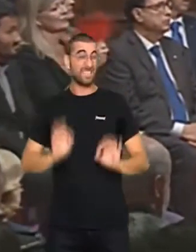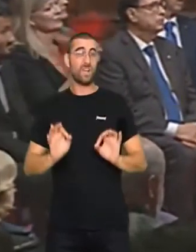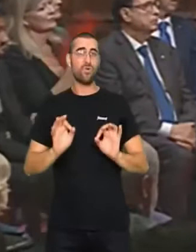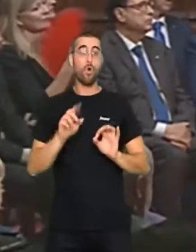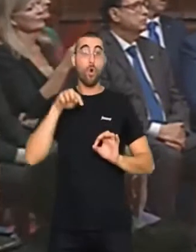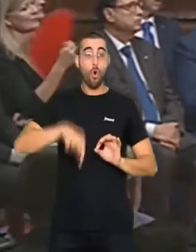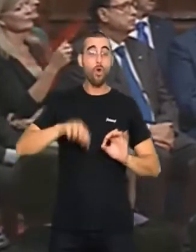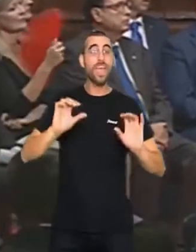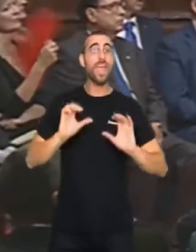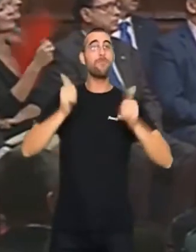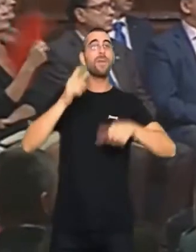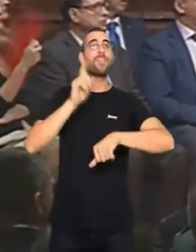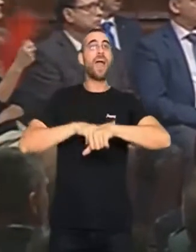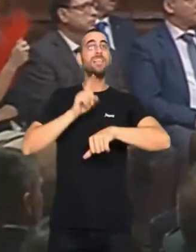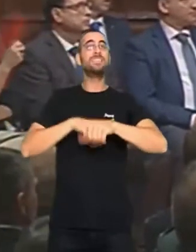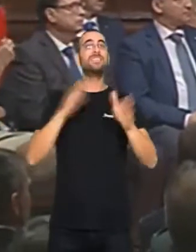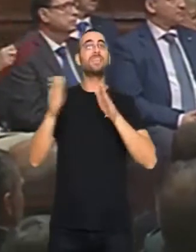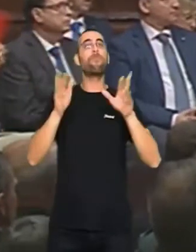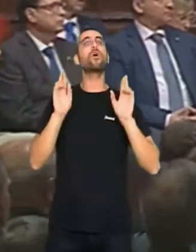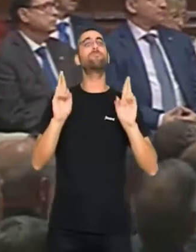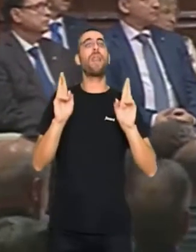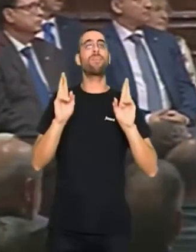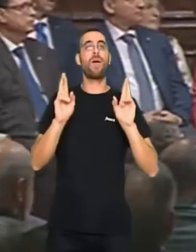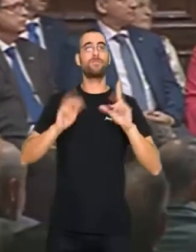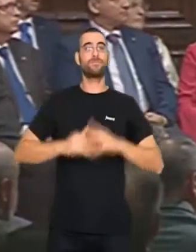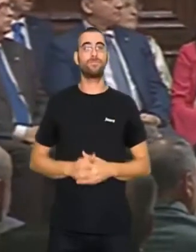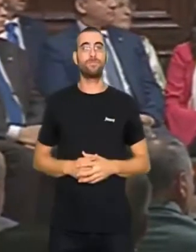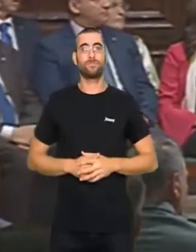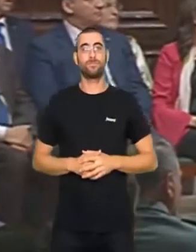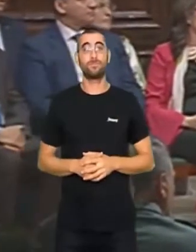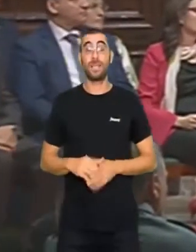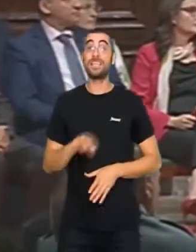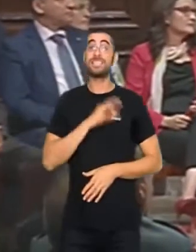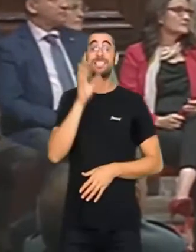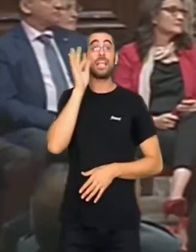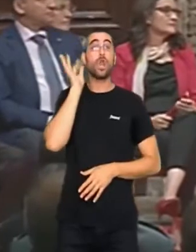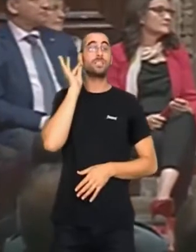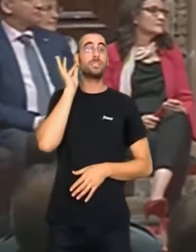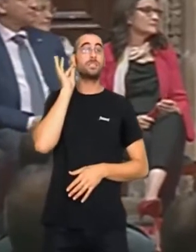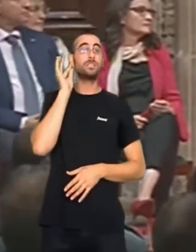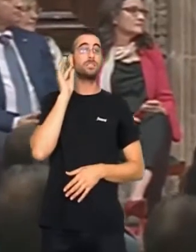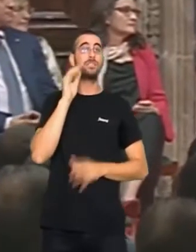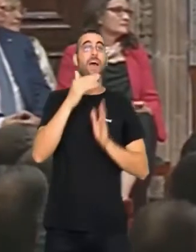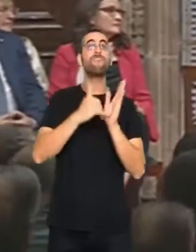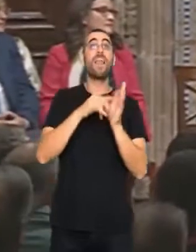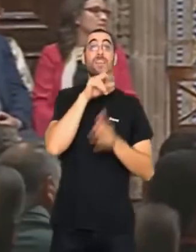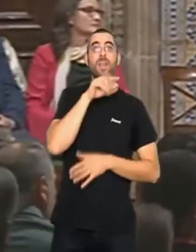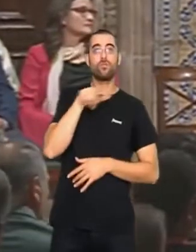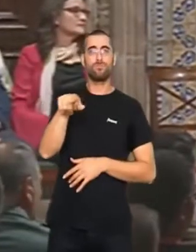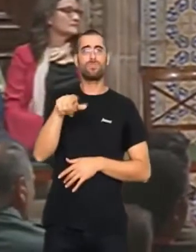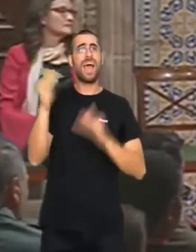comienza el tiempo de la esperanza. Señores y señores, les cases